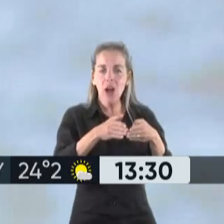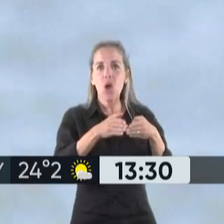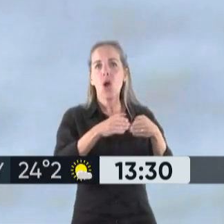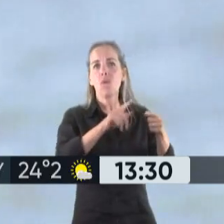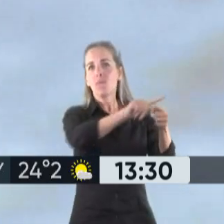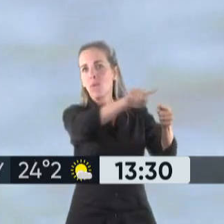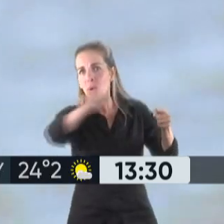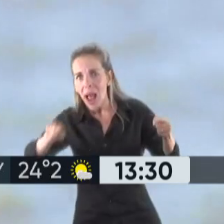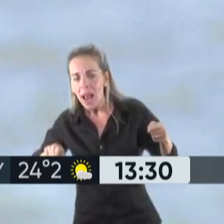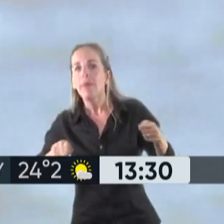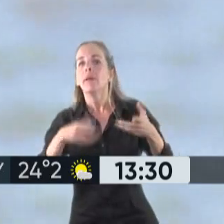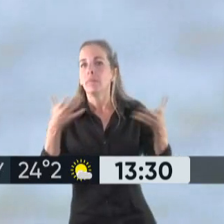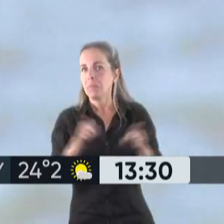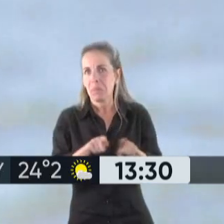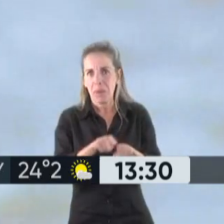Y bueno,